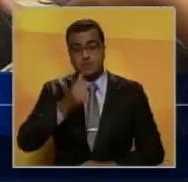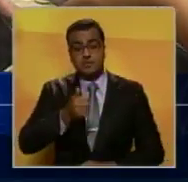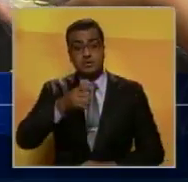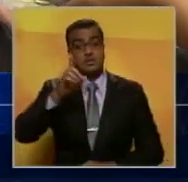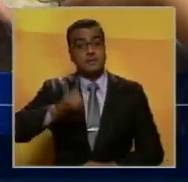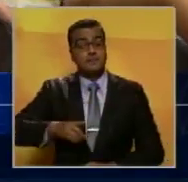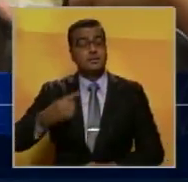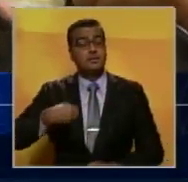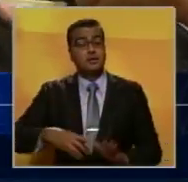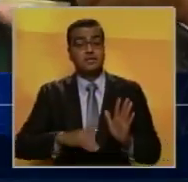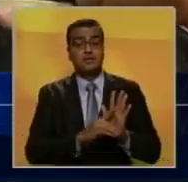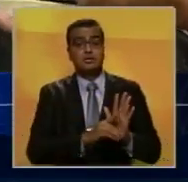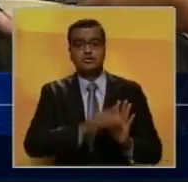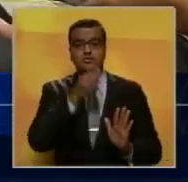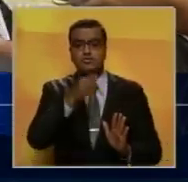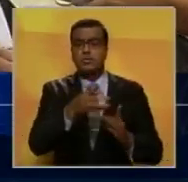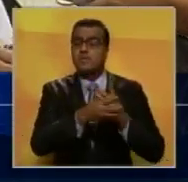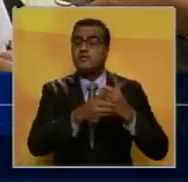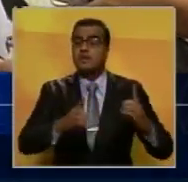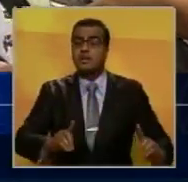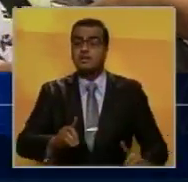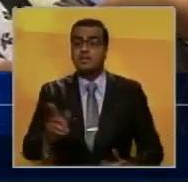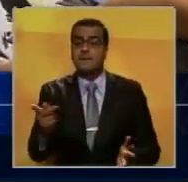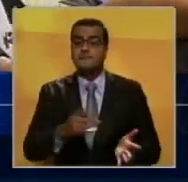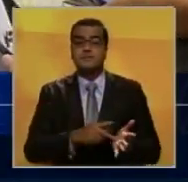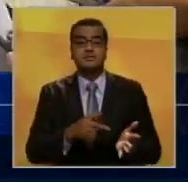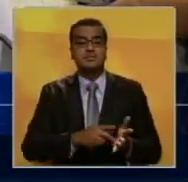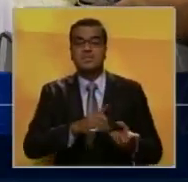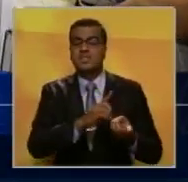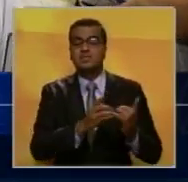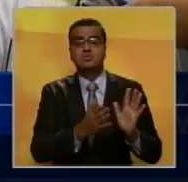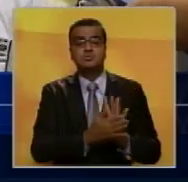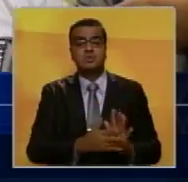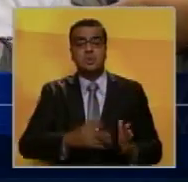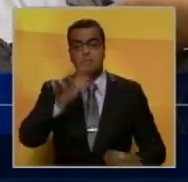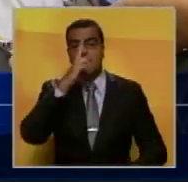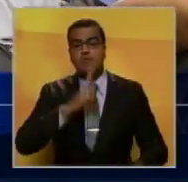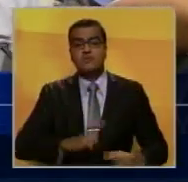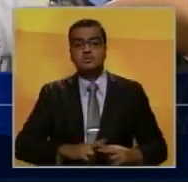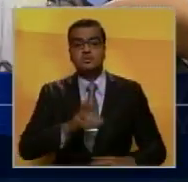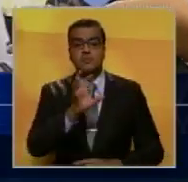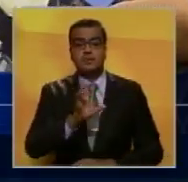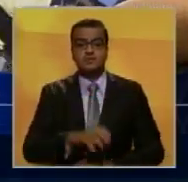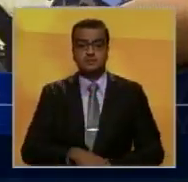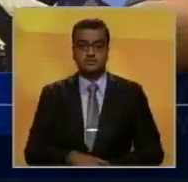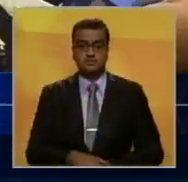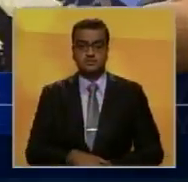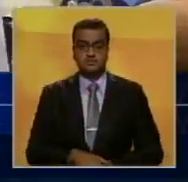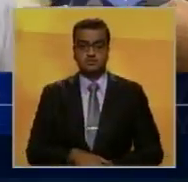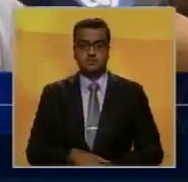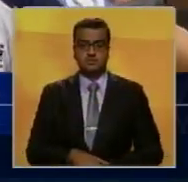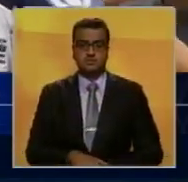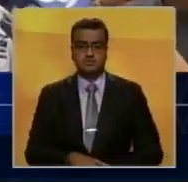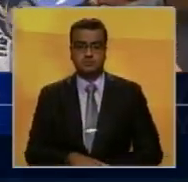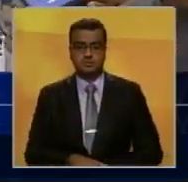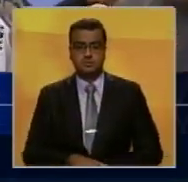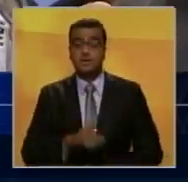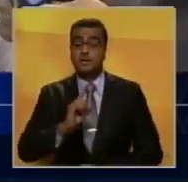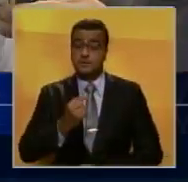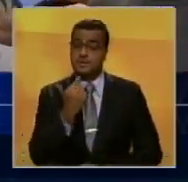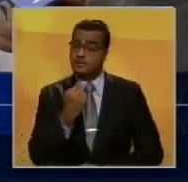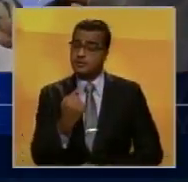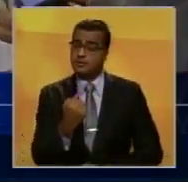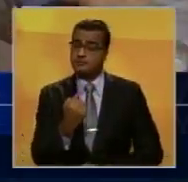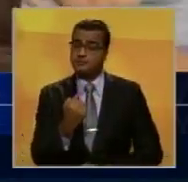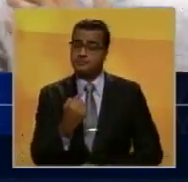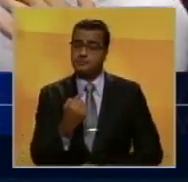también tienen derecho a un futuro distinto a este presente de miseria y pobreza que hay en nuestro país. Capriles dijo